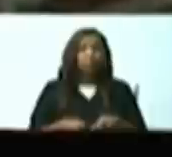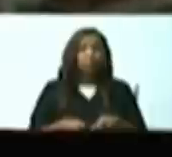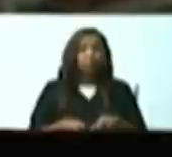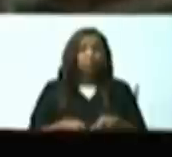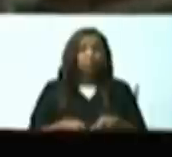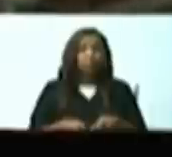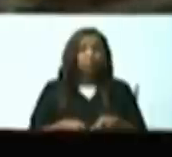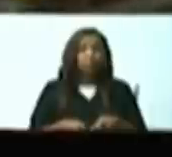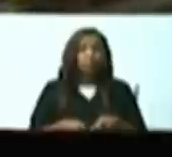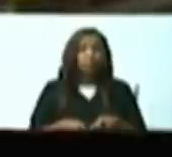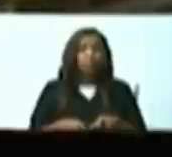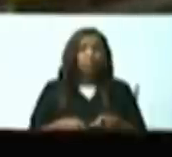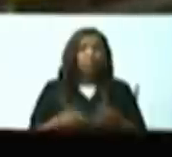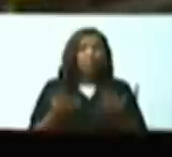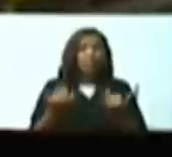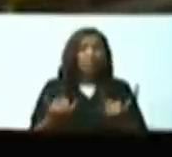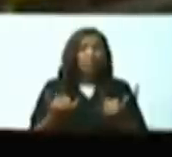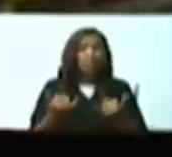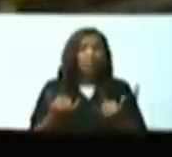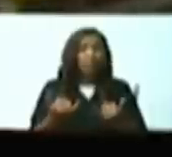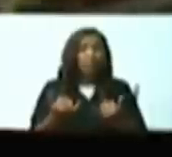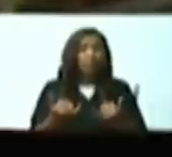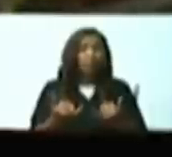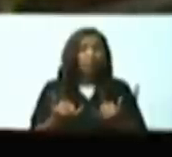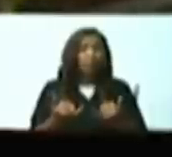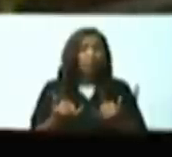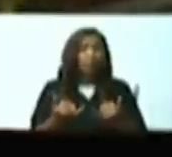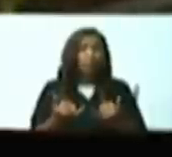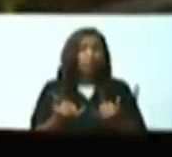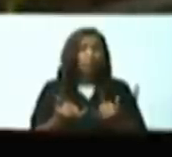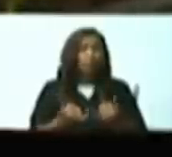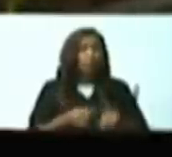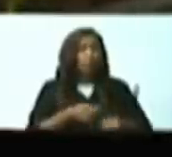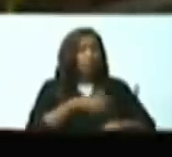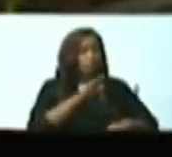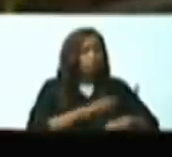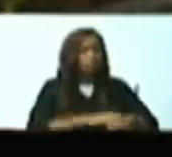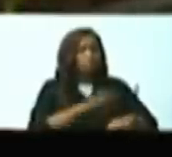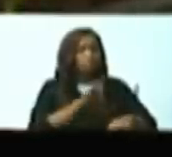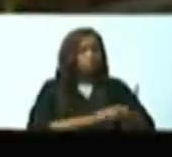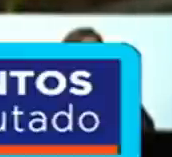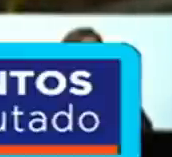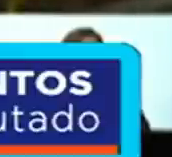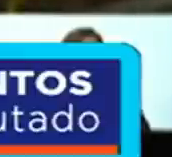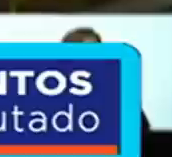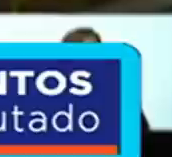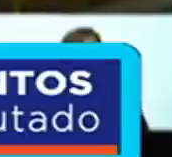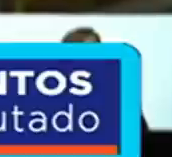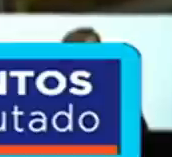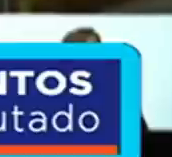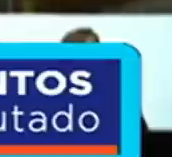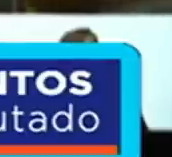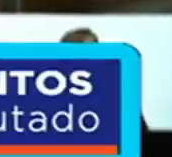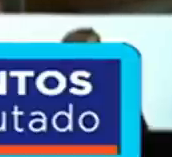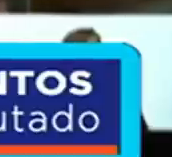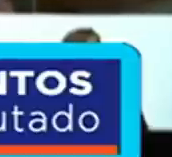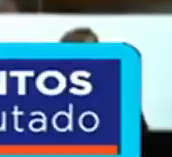entrega de los vehículos que le fueron asignados hace más de 20 años.